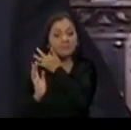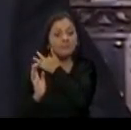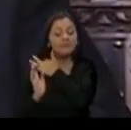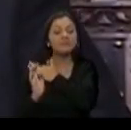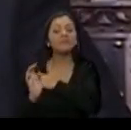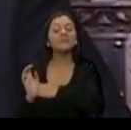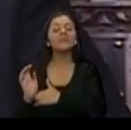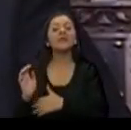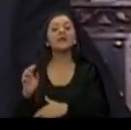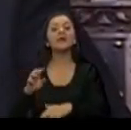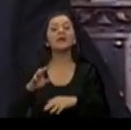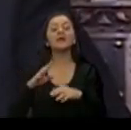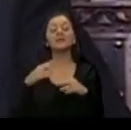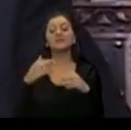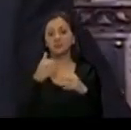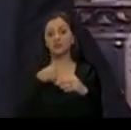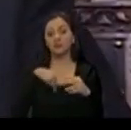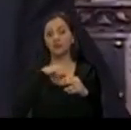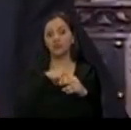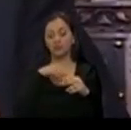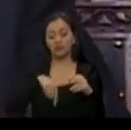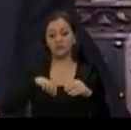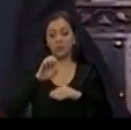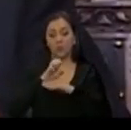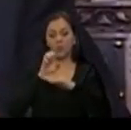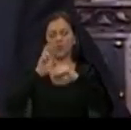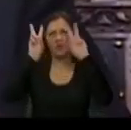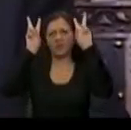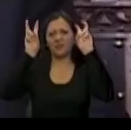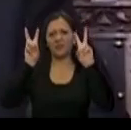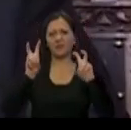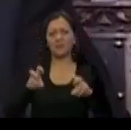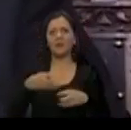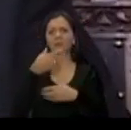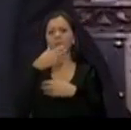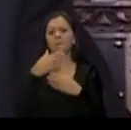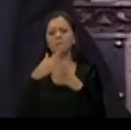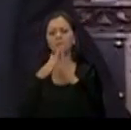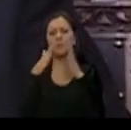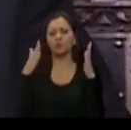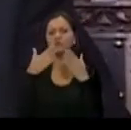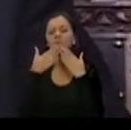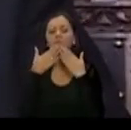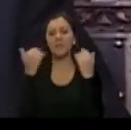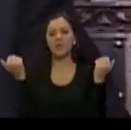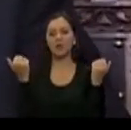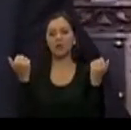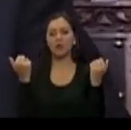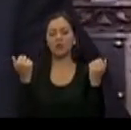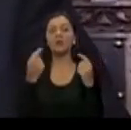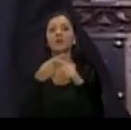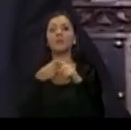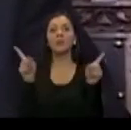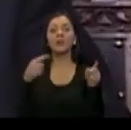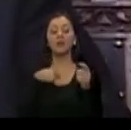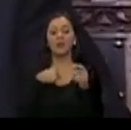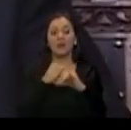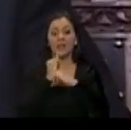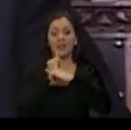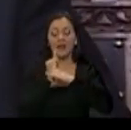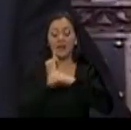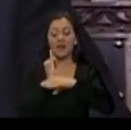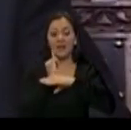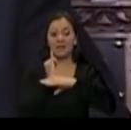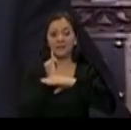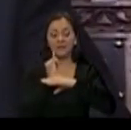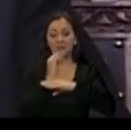recorrido el camino en este tema, que es acuciante para la misma Iglesia, y por eso,